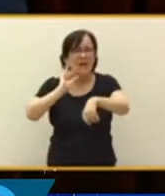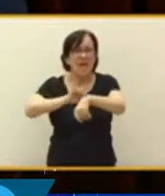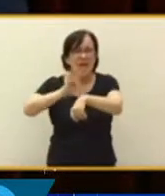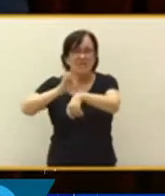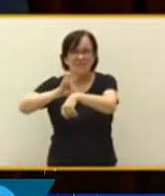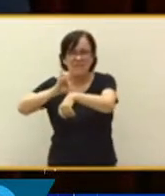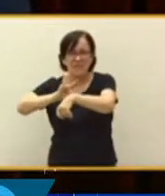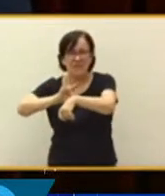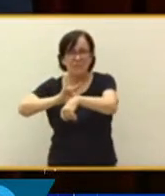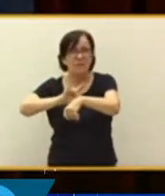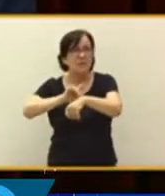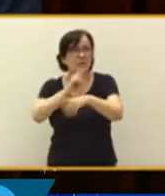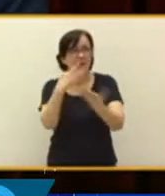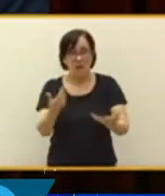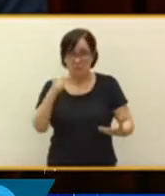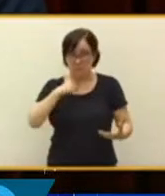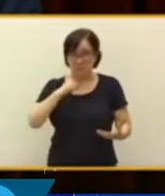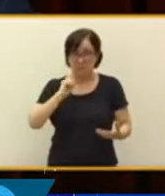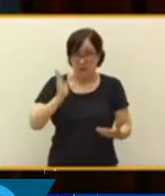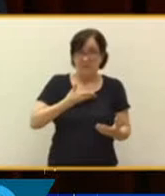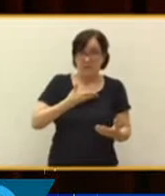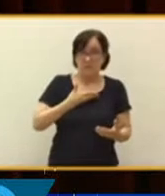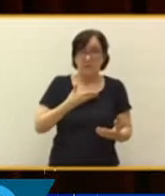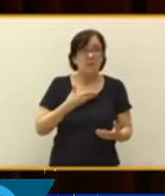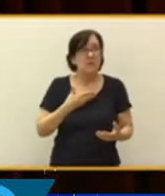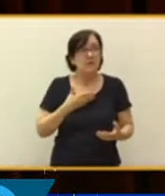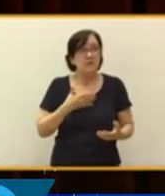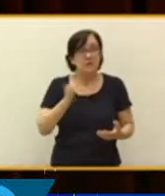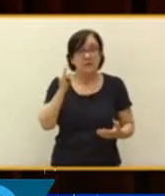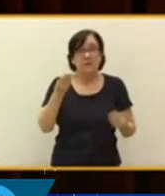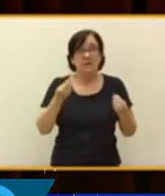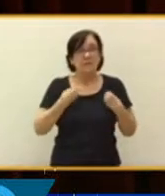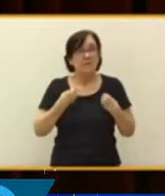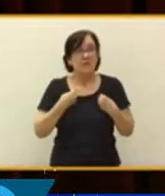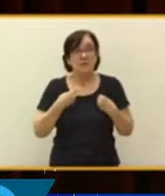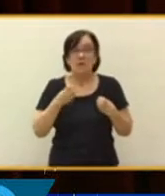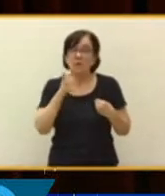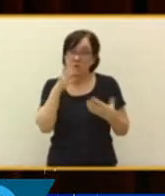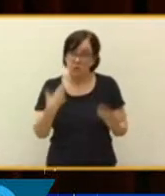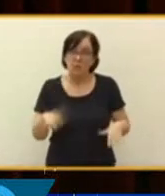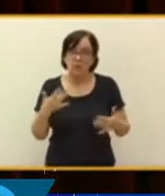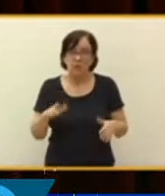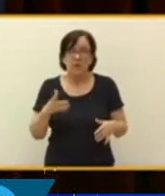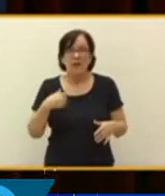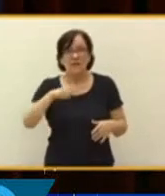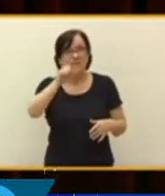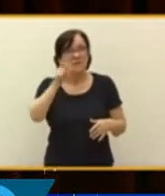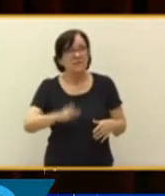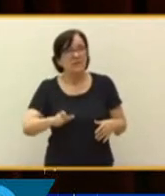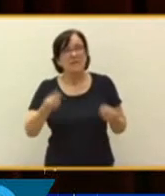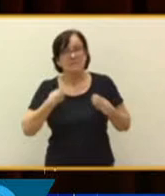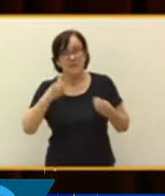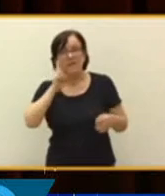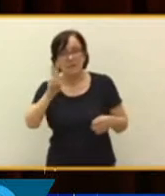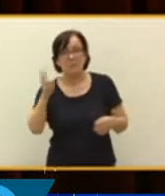Bruselas, que además es alucinante, o sea, nos vendió Sánchez en su momento que lo de malversación, que